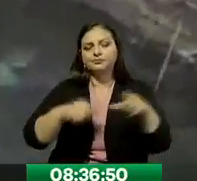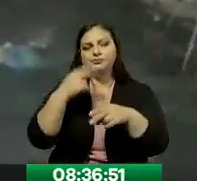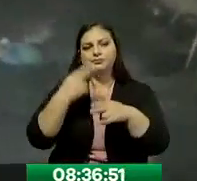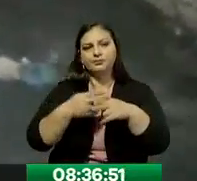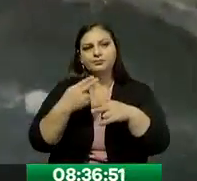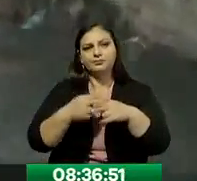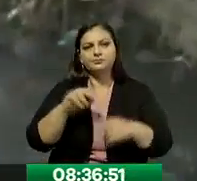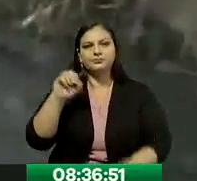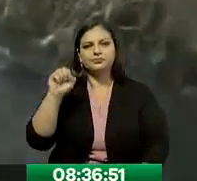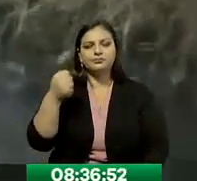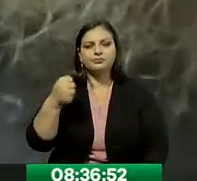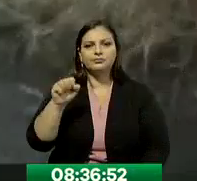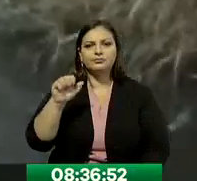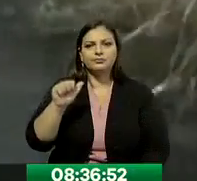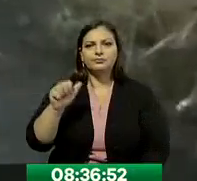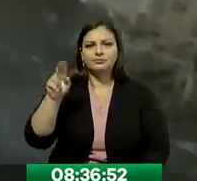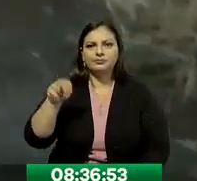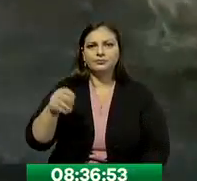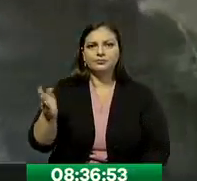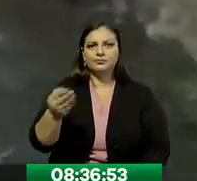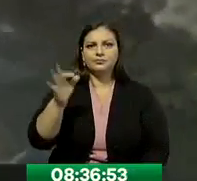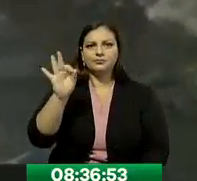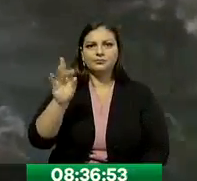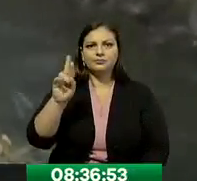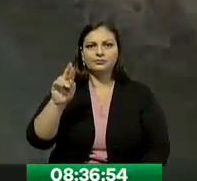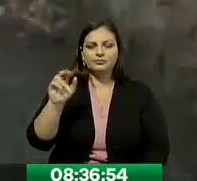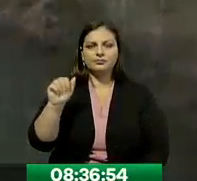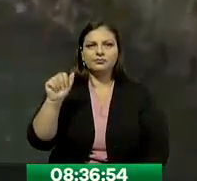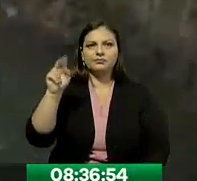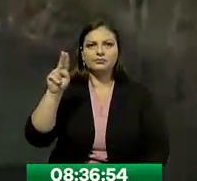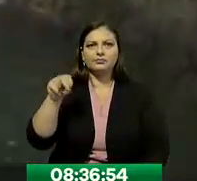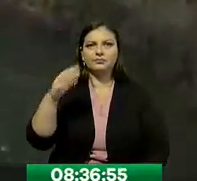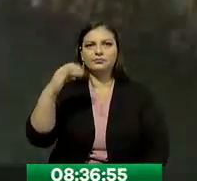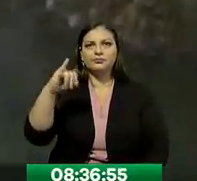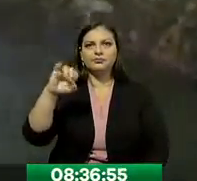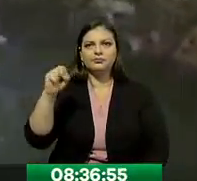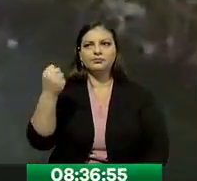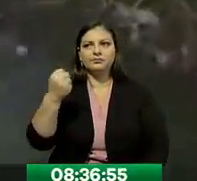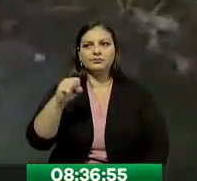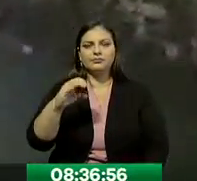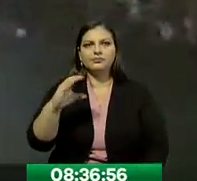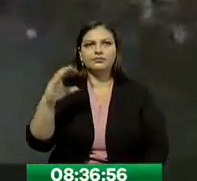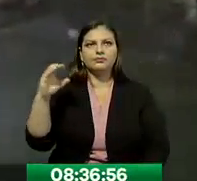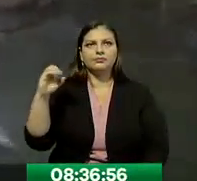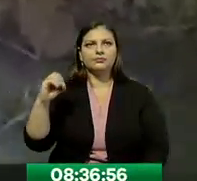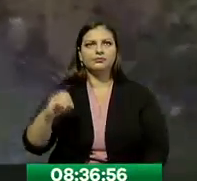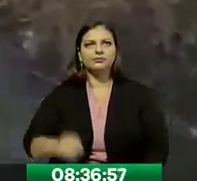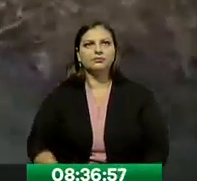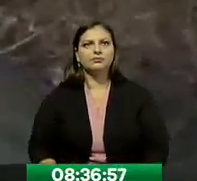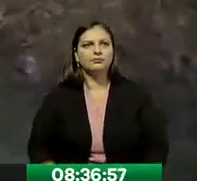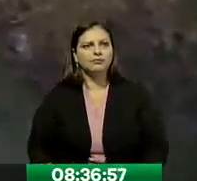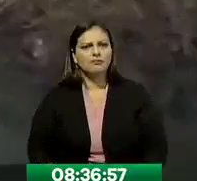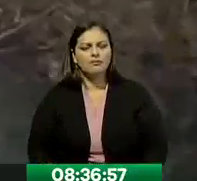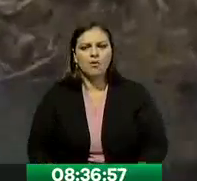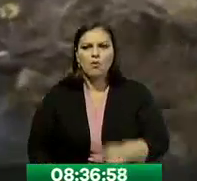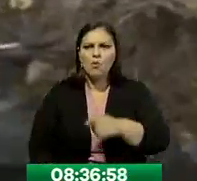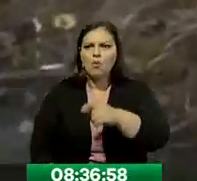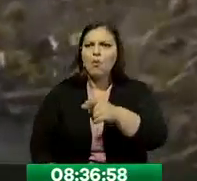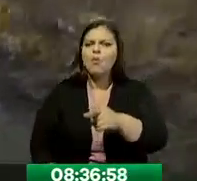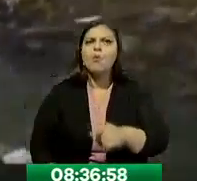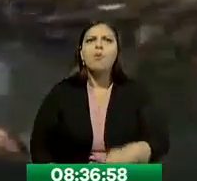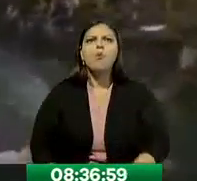afecta por supuesto a su patio mire es un riachuelo que aquí se oiga miren